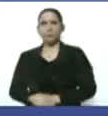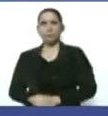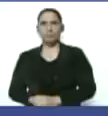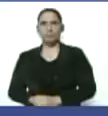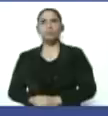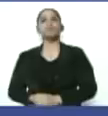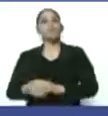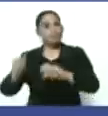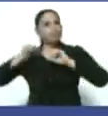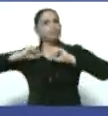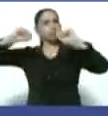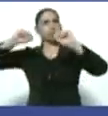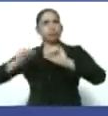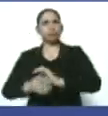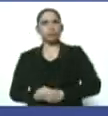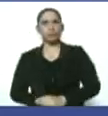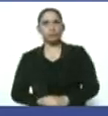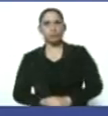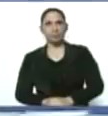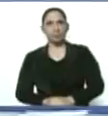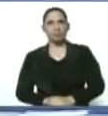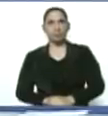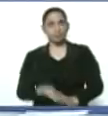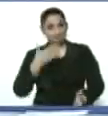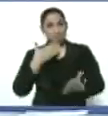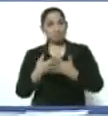¡Jamás venceremos! Gracias, pues.